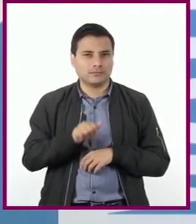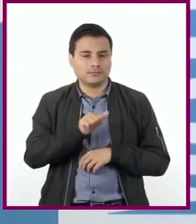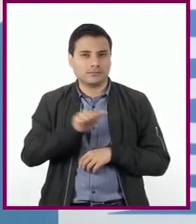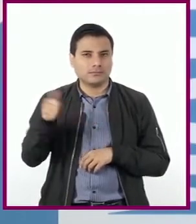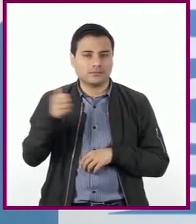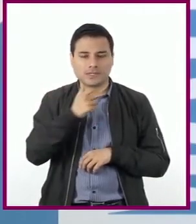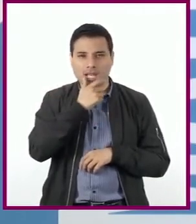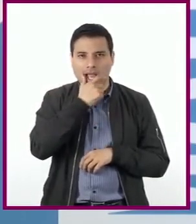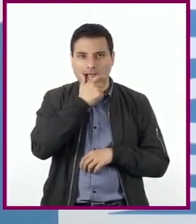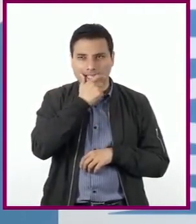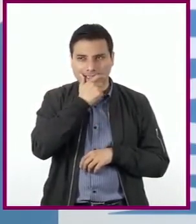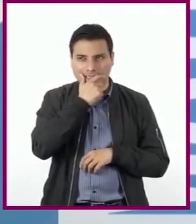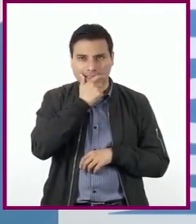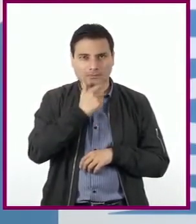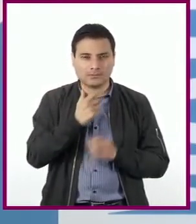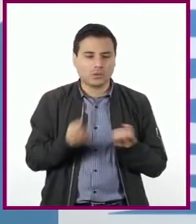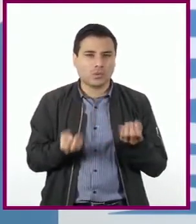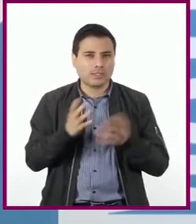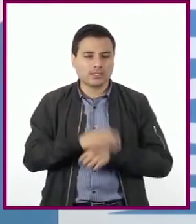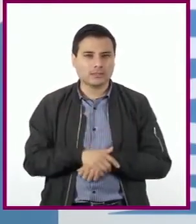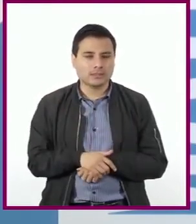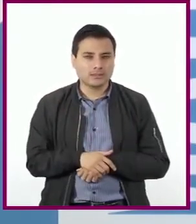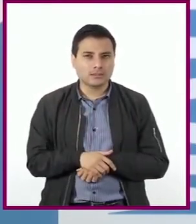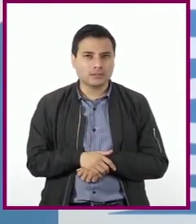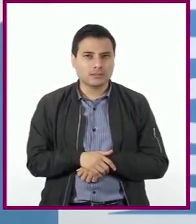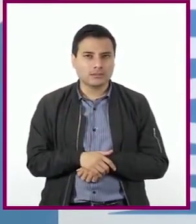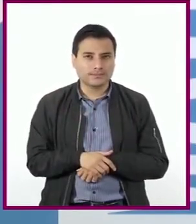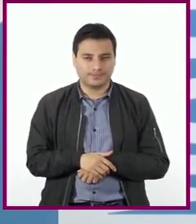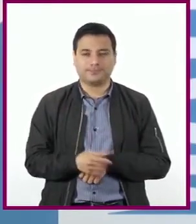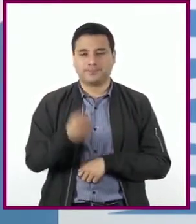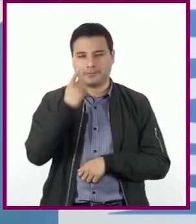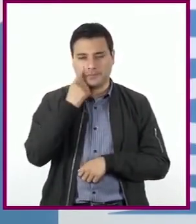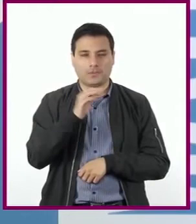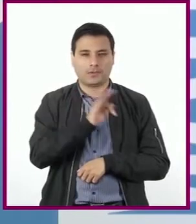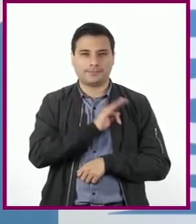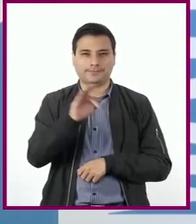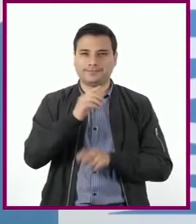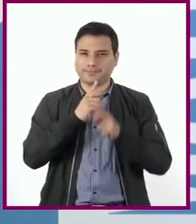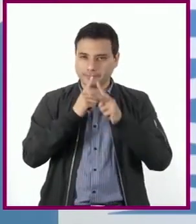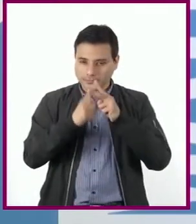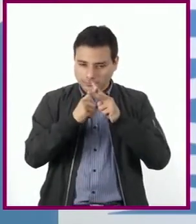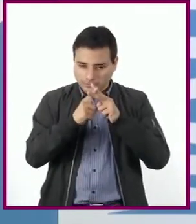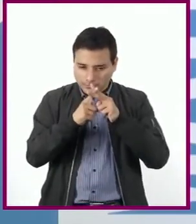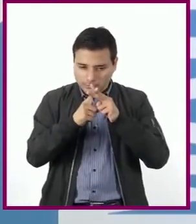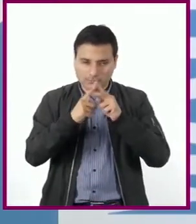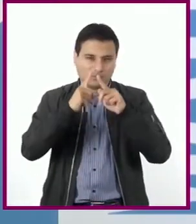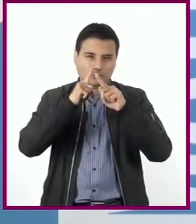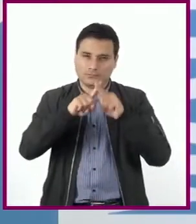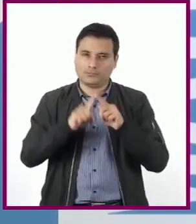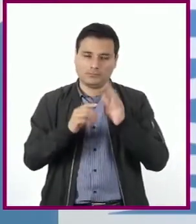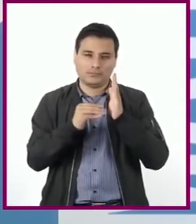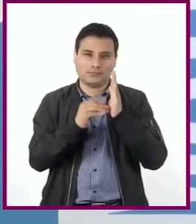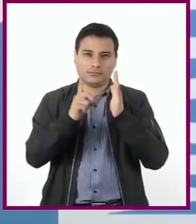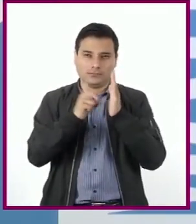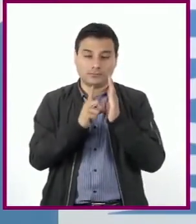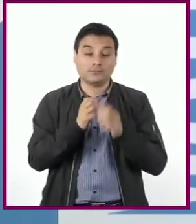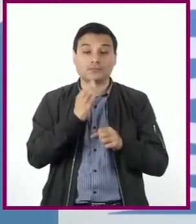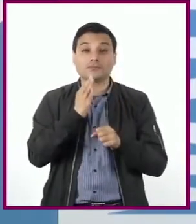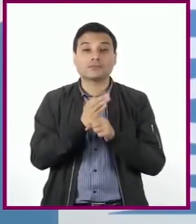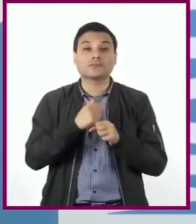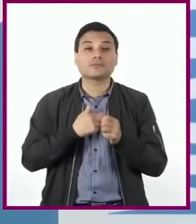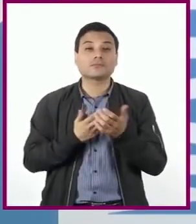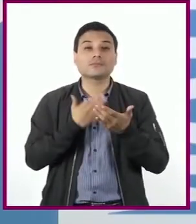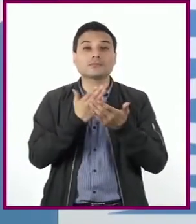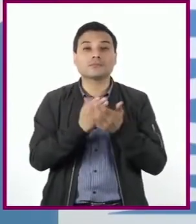galletas serán de este sabor? Existen muchas maneras de encontrar la respuesta. En esta ocasión les